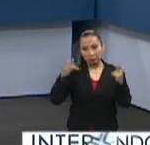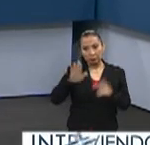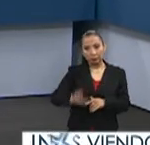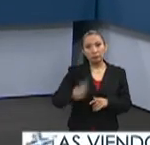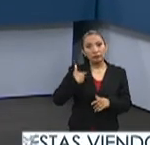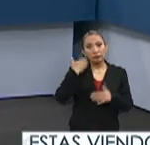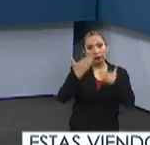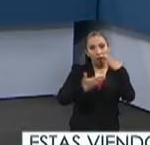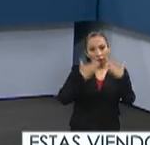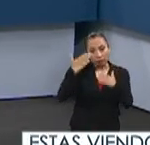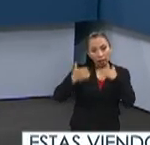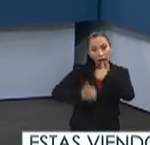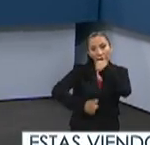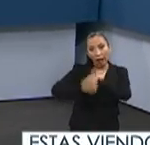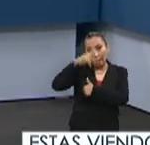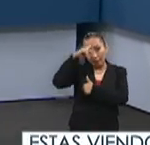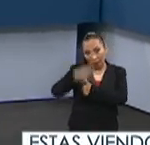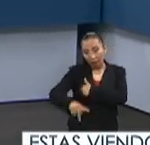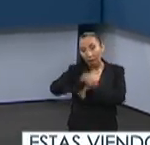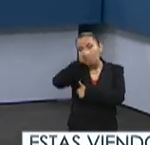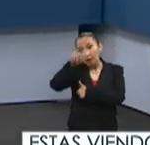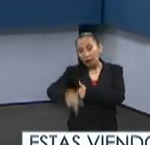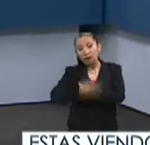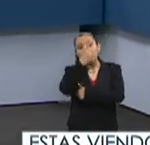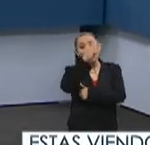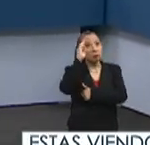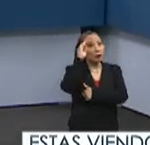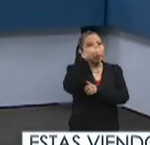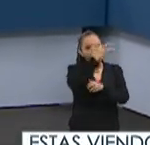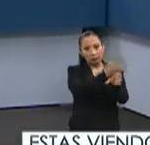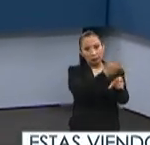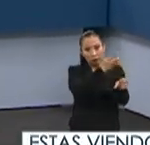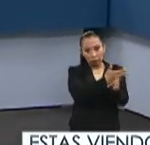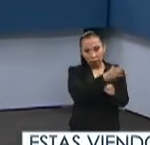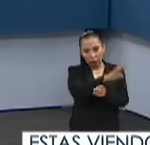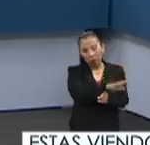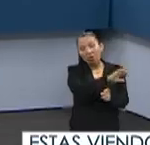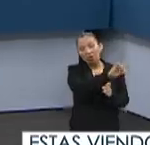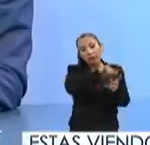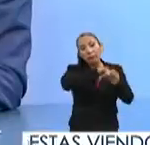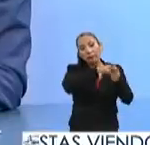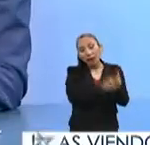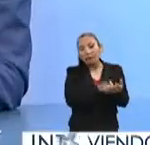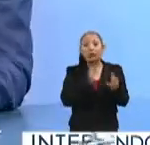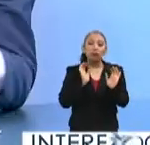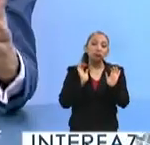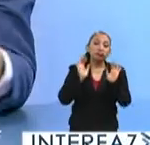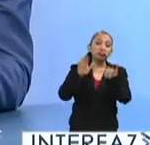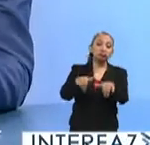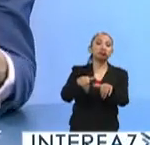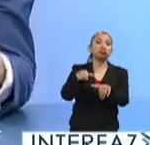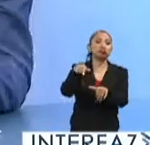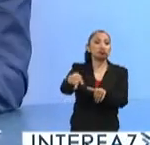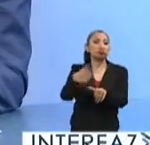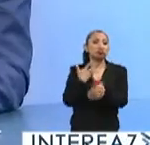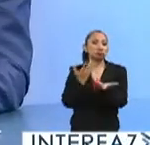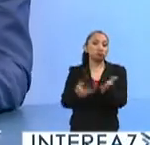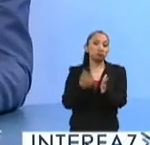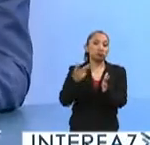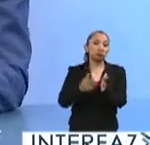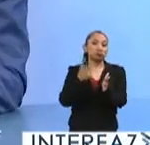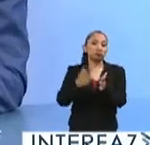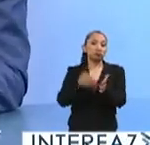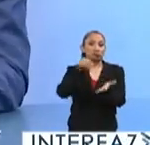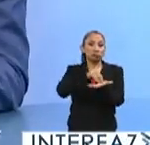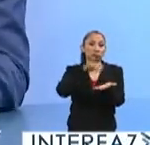interesante, estudió la carrera en México, después hizo 2 maestrías allá y de ahí empiezan lo que es periódicamente